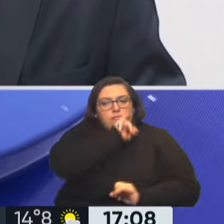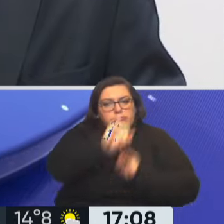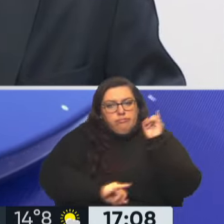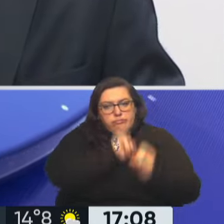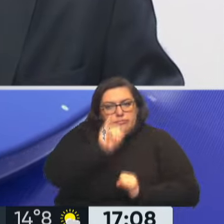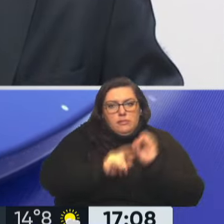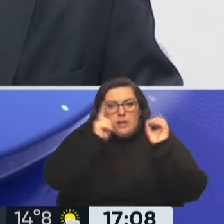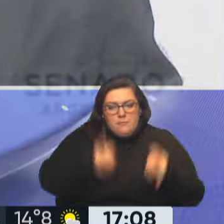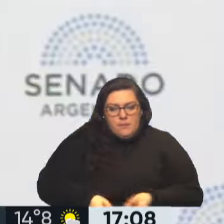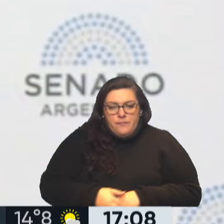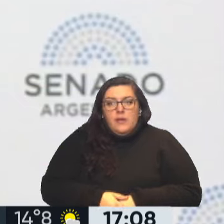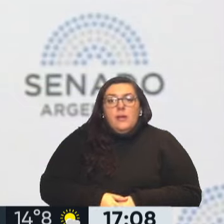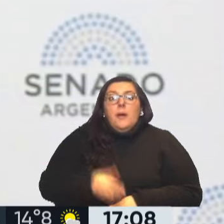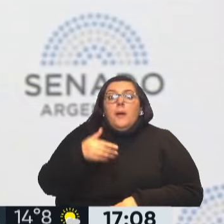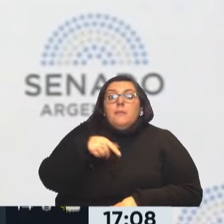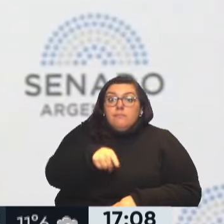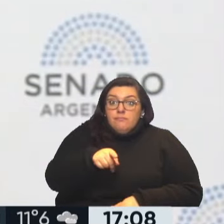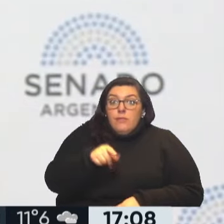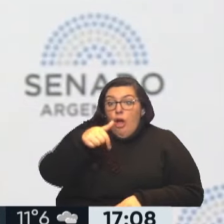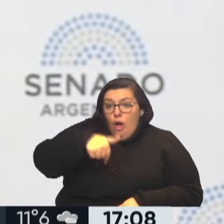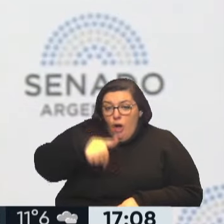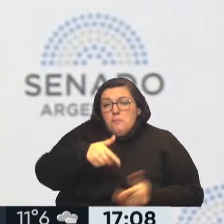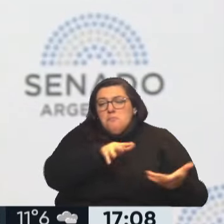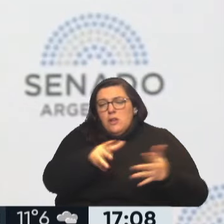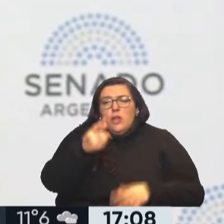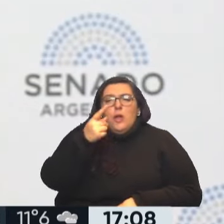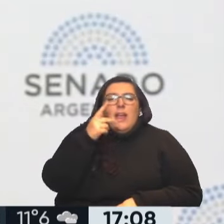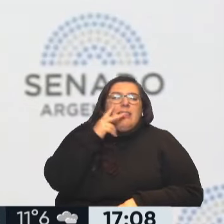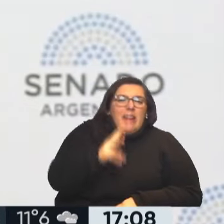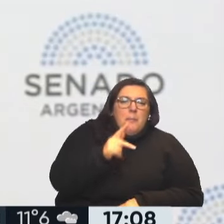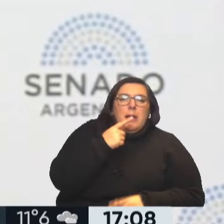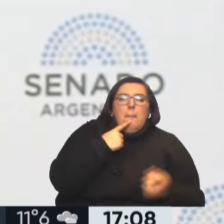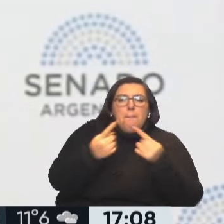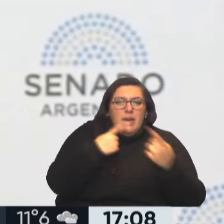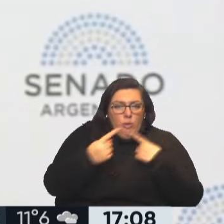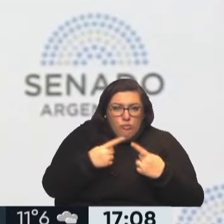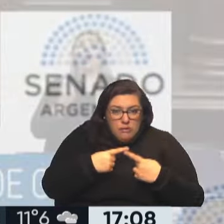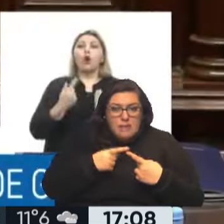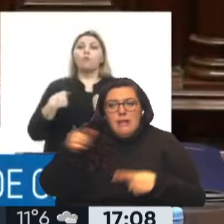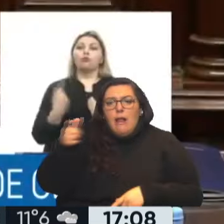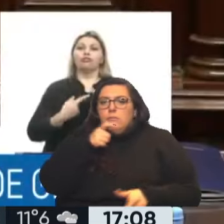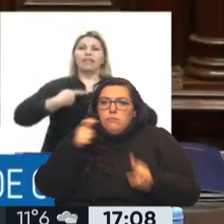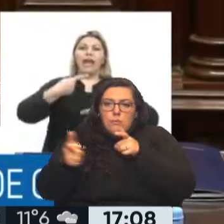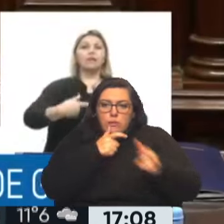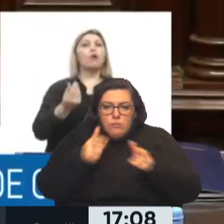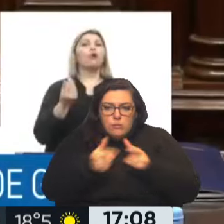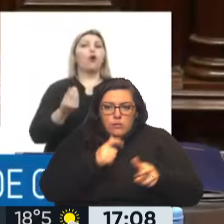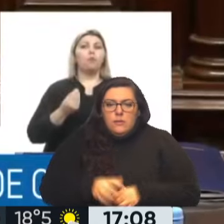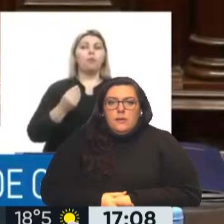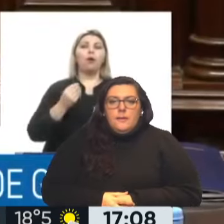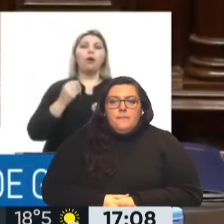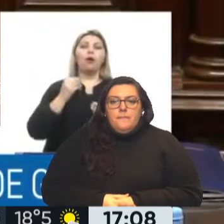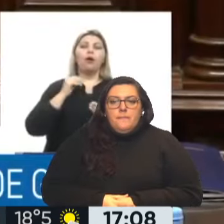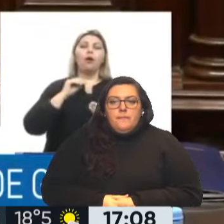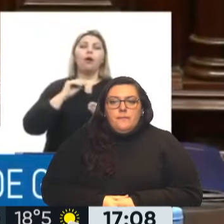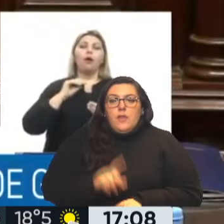gabinete, recordemos que va a responder aproximadamente 3.000 preguntas de los senadores. El paso siguiente que hemos